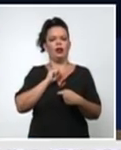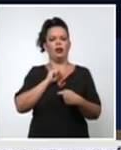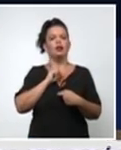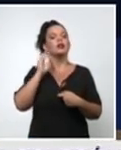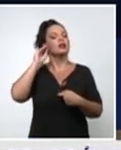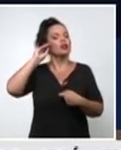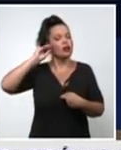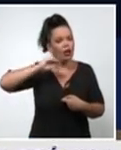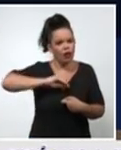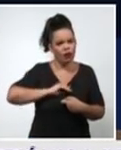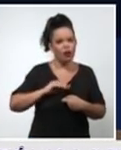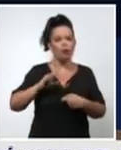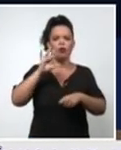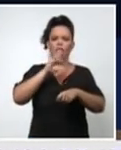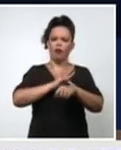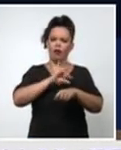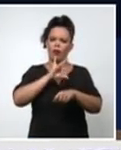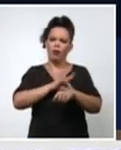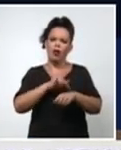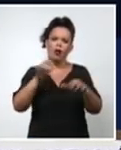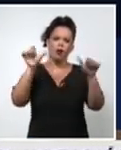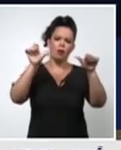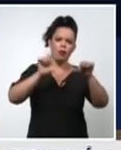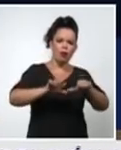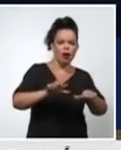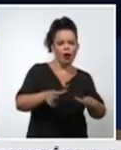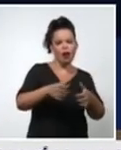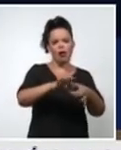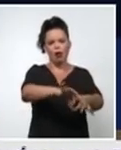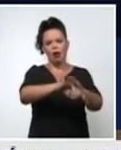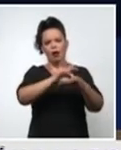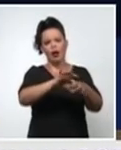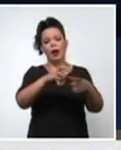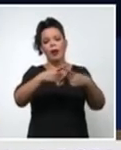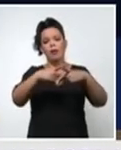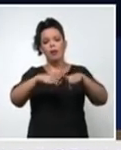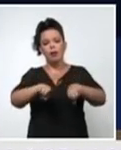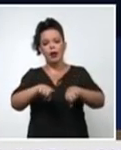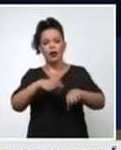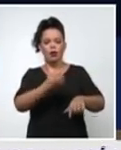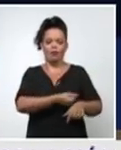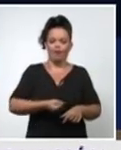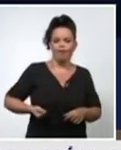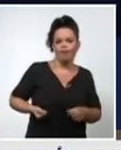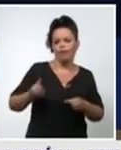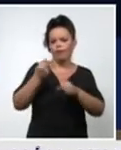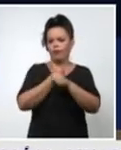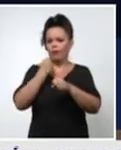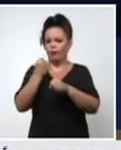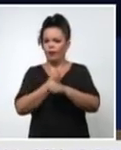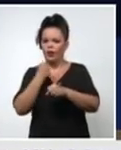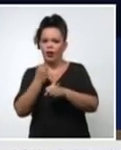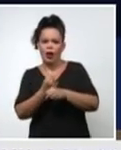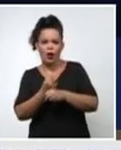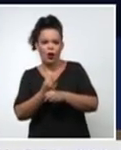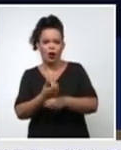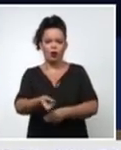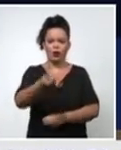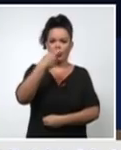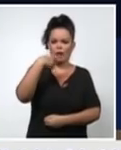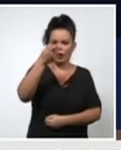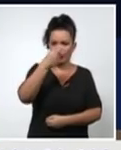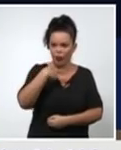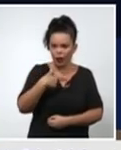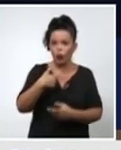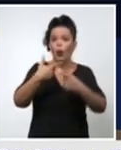independientemente del esfuerzo de nuestro país, el ingreso, los tratamientos, sin embargo es una enfermedad que